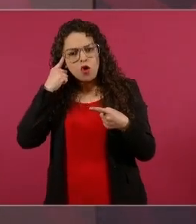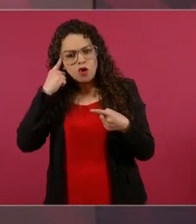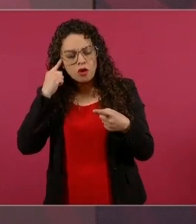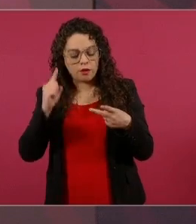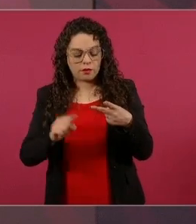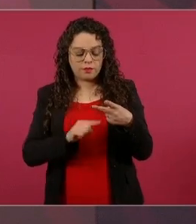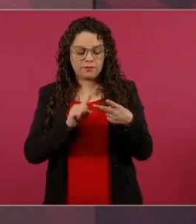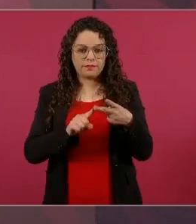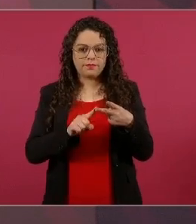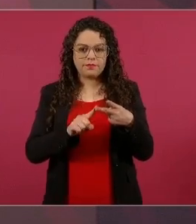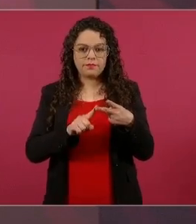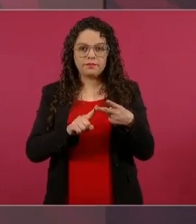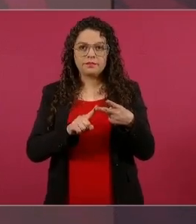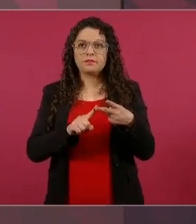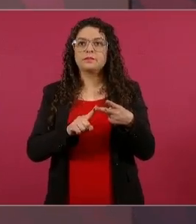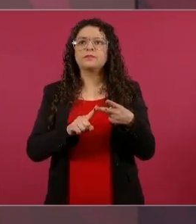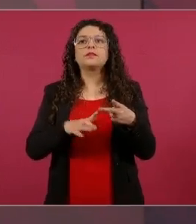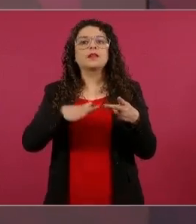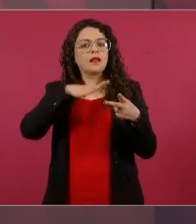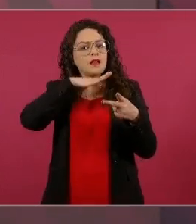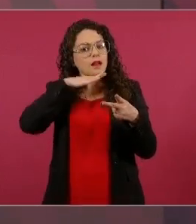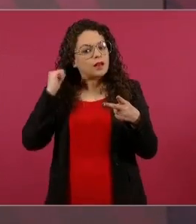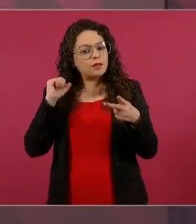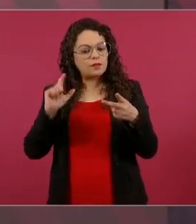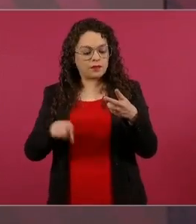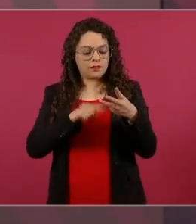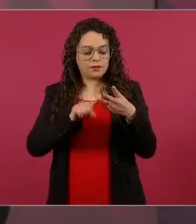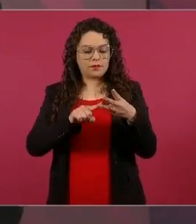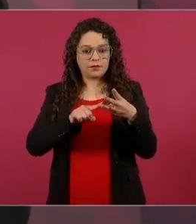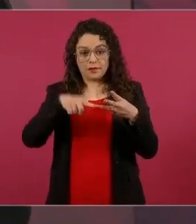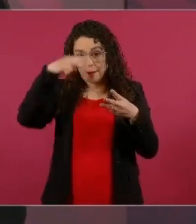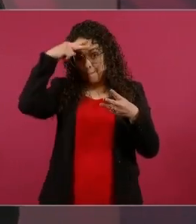Japón Alemania y